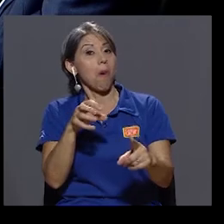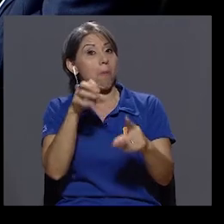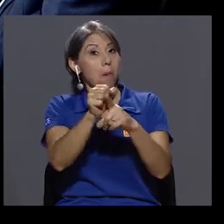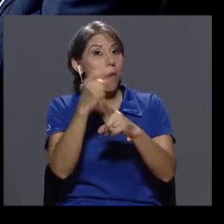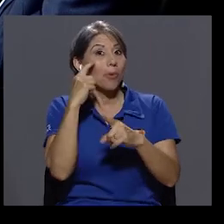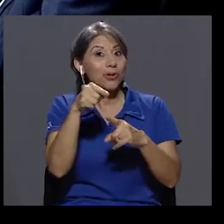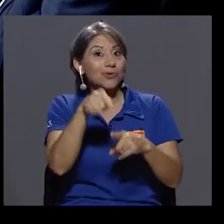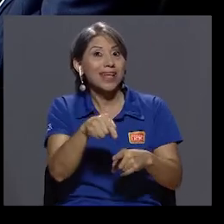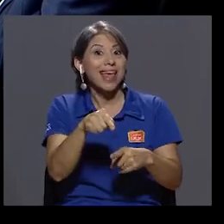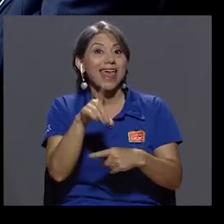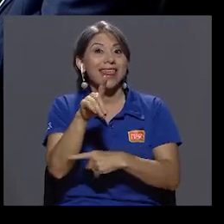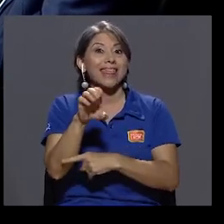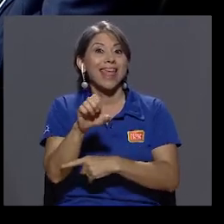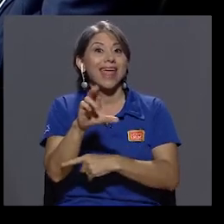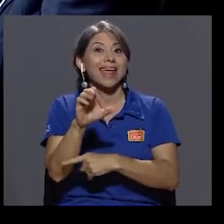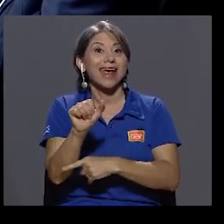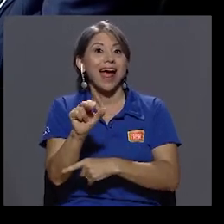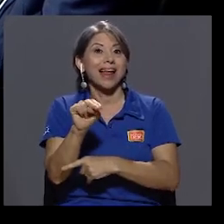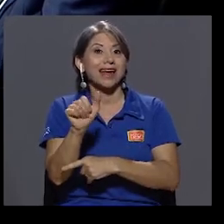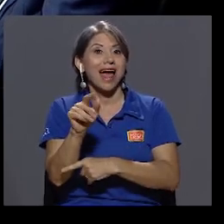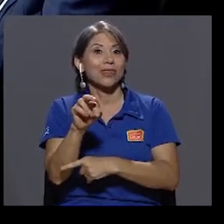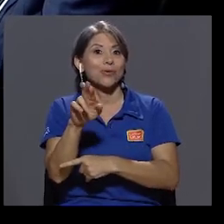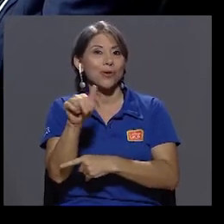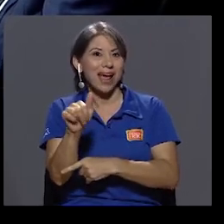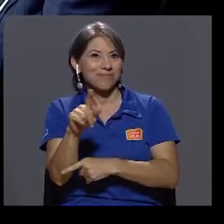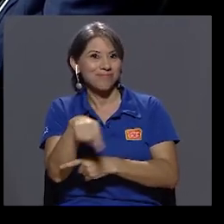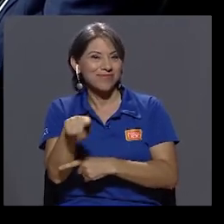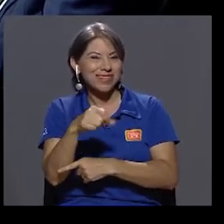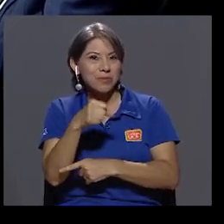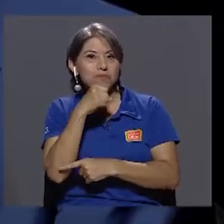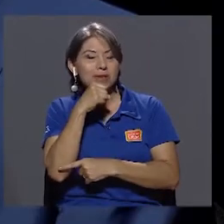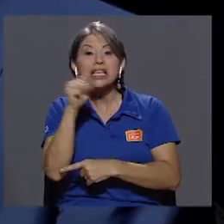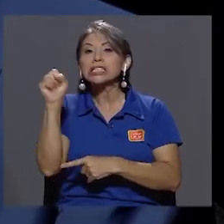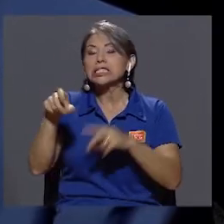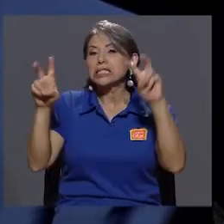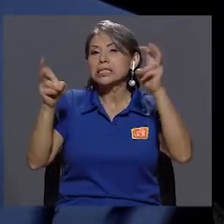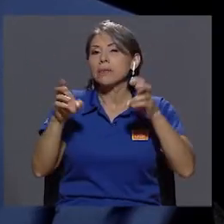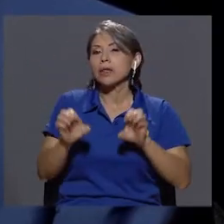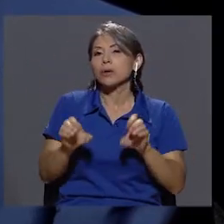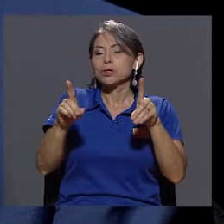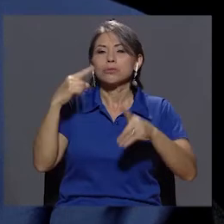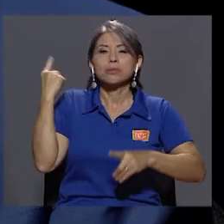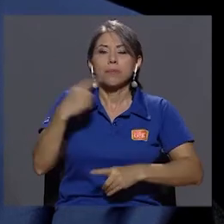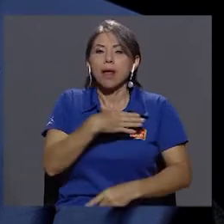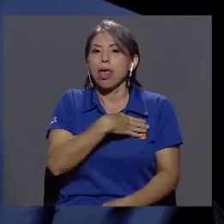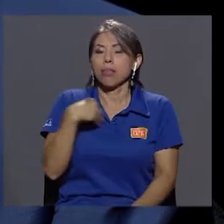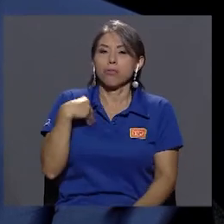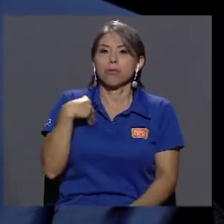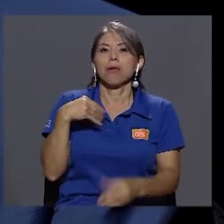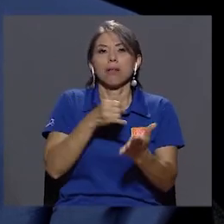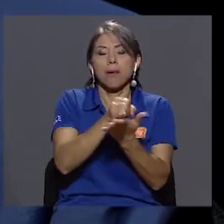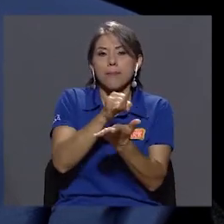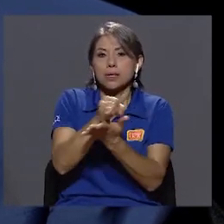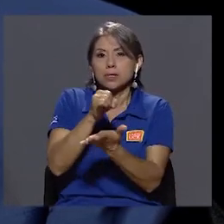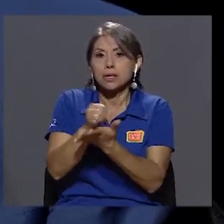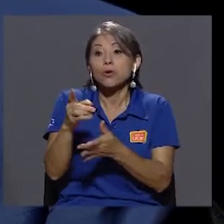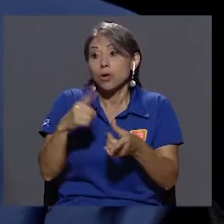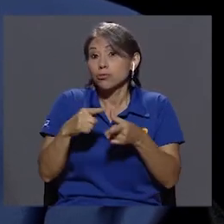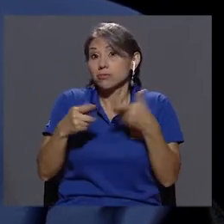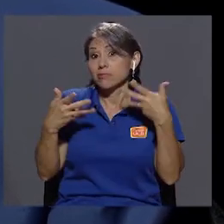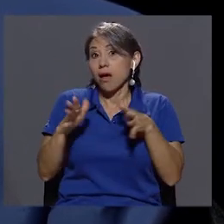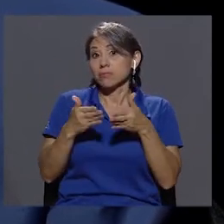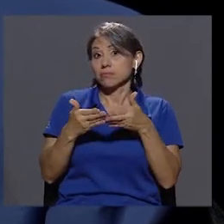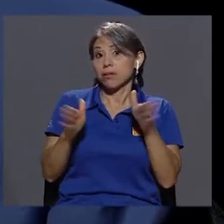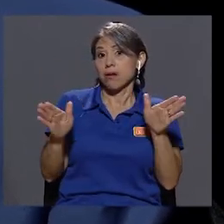soy la decanatura sin ciencia me siguieron ahí el tema de la educación siempre me ha me ha gustado mucho y la investigación entonces bueno lo abrimos